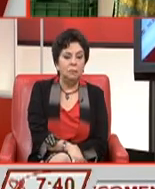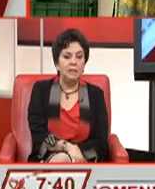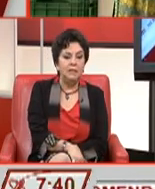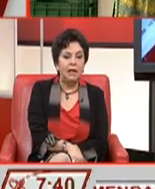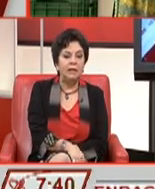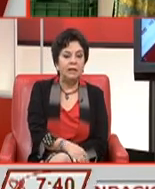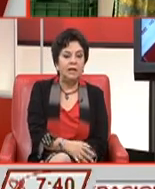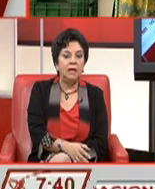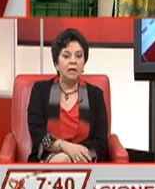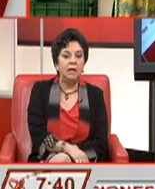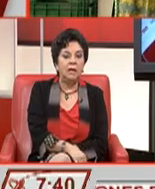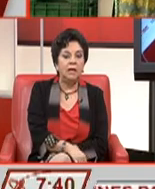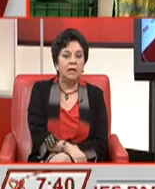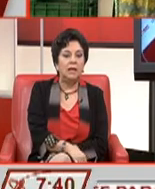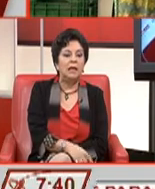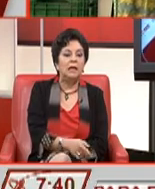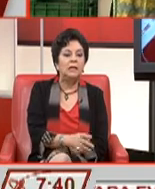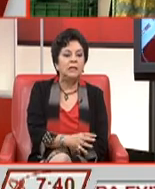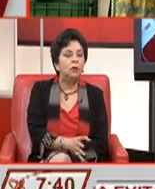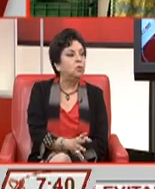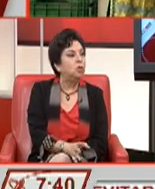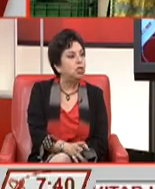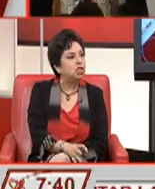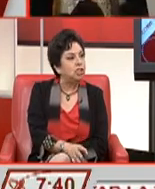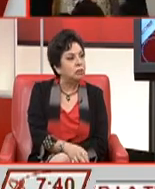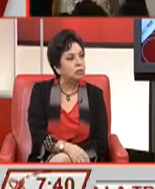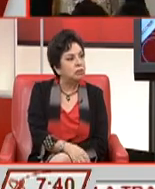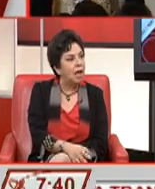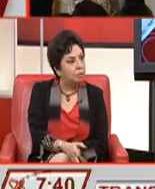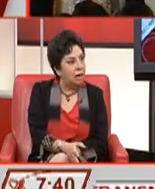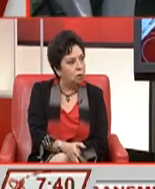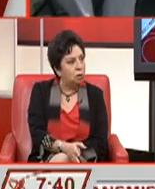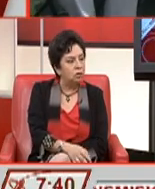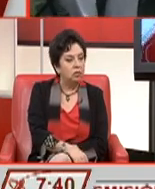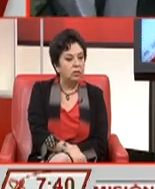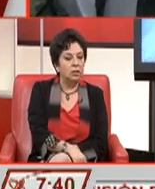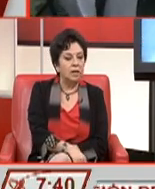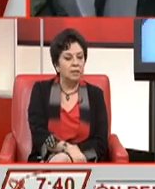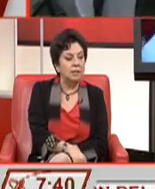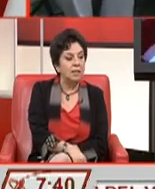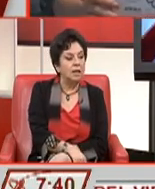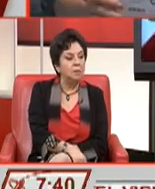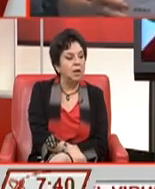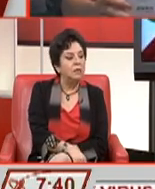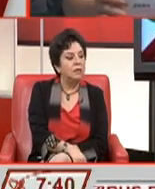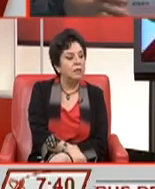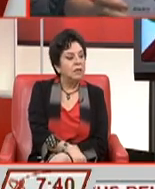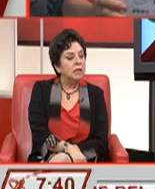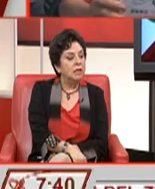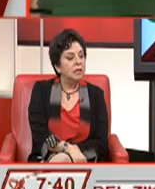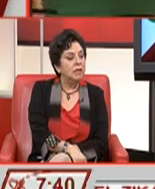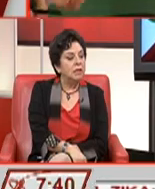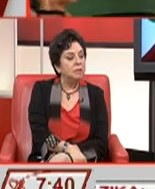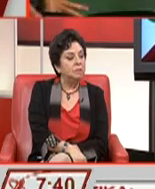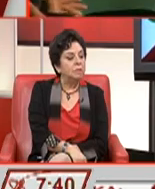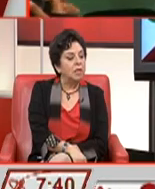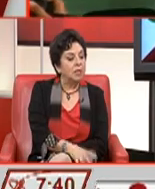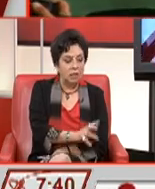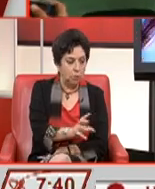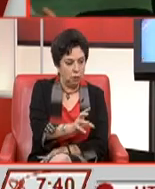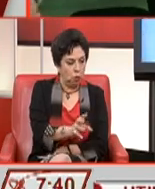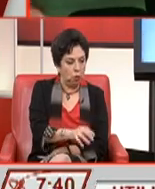y quiero pensar que el 01800 Háblalo, que así se llama,